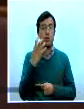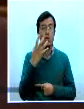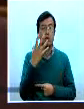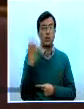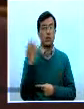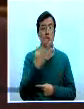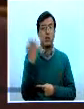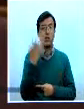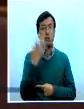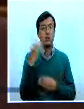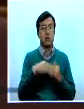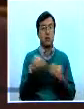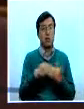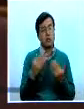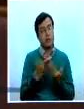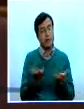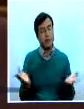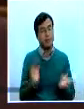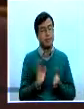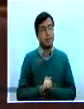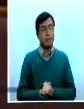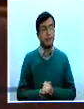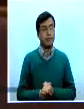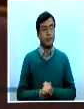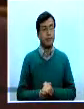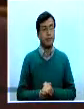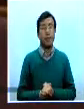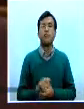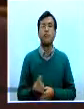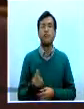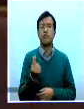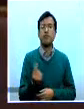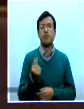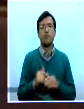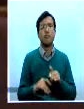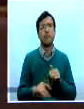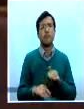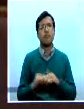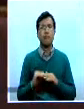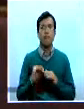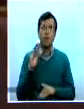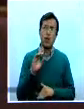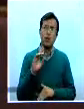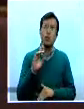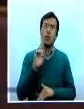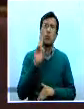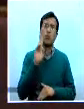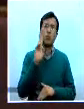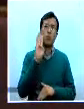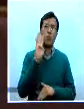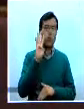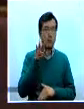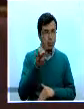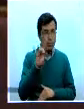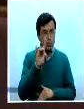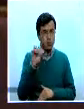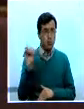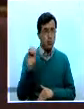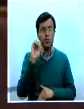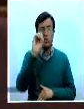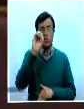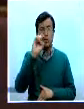ya el componente que se encuentra en utilidades por sobre 8 mil 400 dólares es aproximadamente del